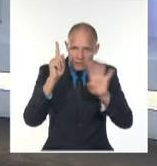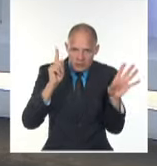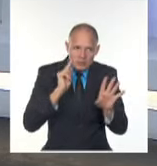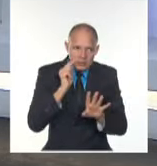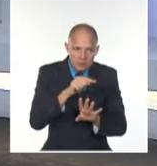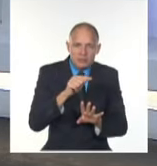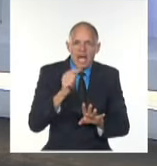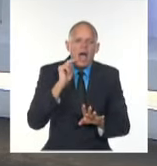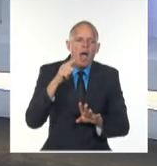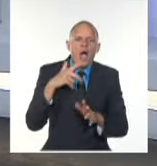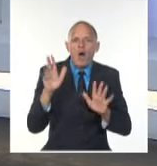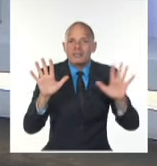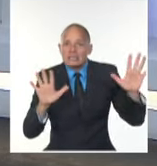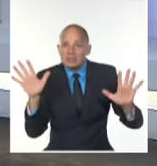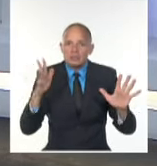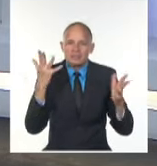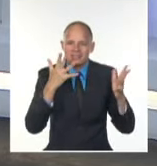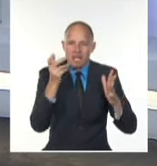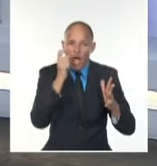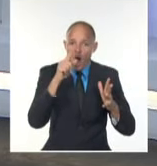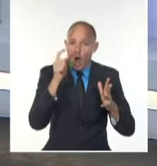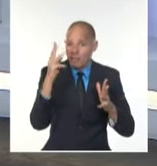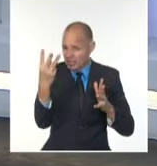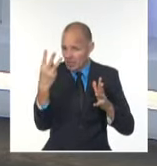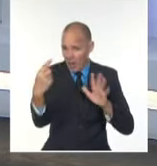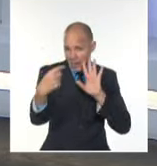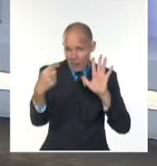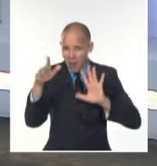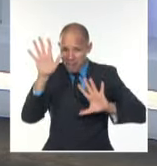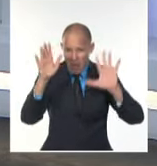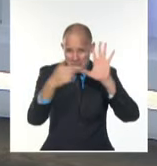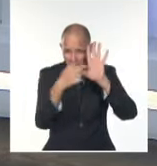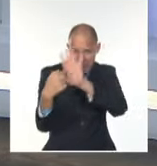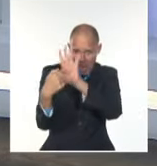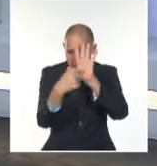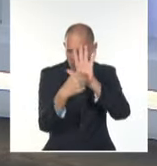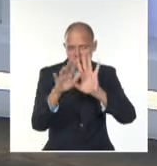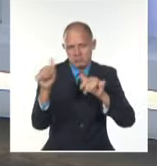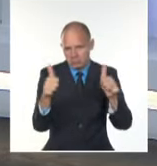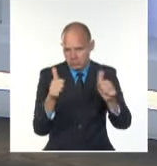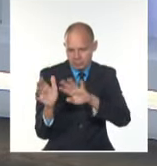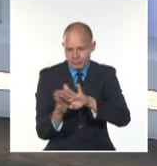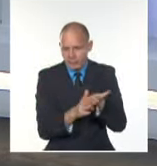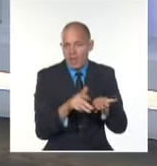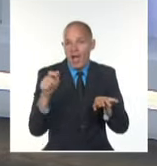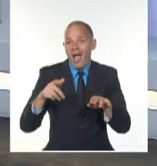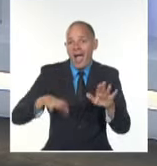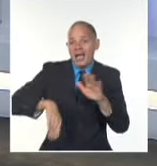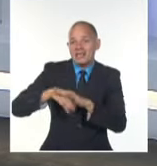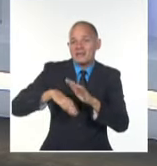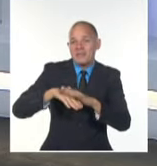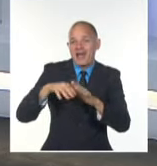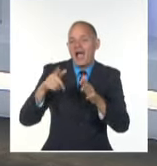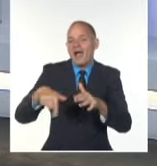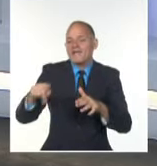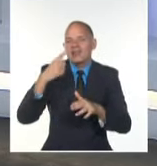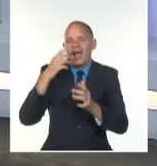fue figura al detener los 3 disparos de sus rivales. En la Copa de América, desde las 9 de la noche, contenderán para definir sus destinos